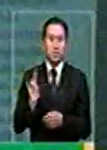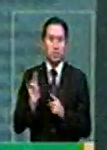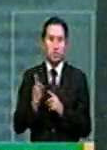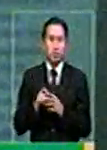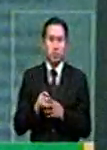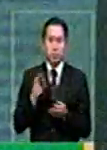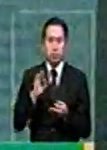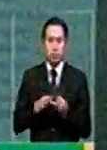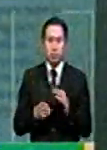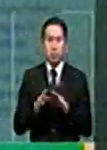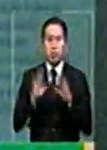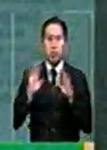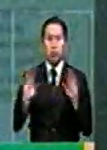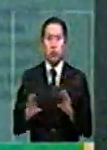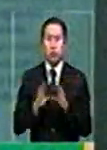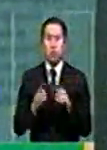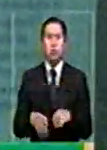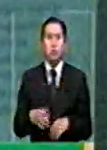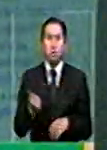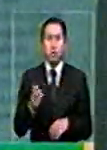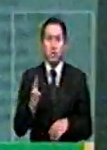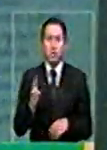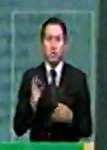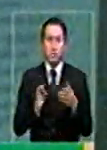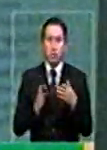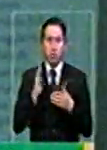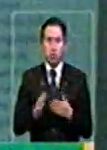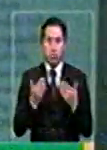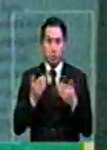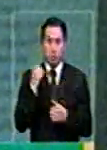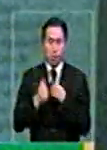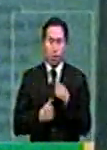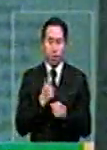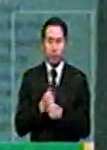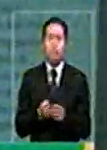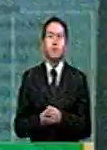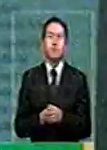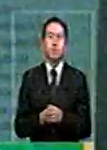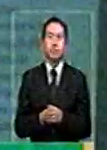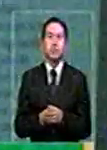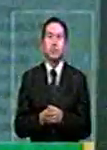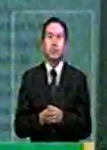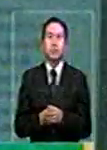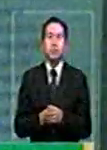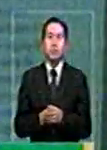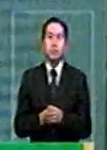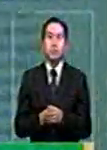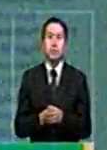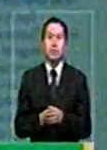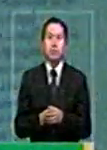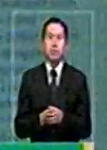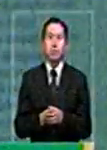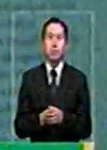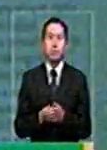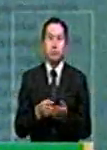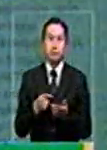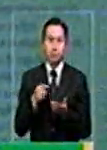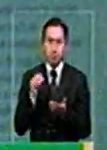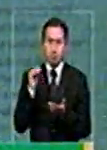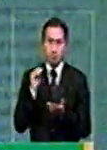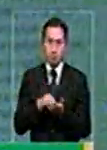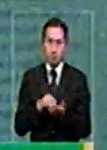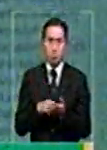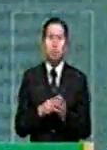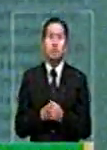de fecha domingo 17 de febrero del presente, con meridiana claridad, se